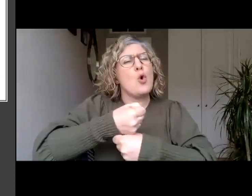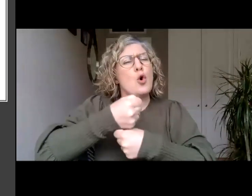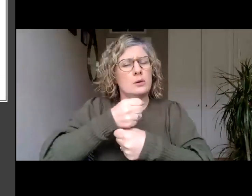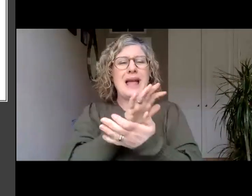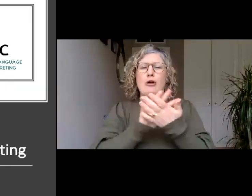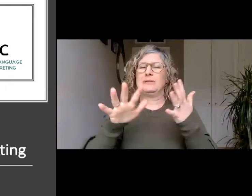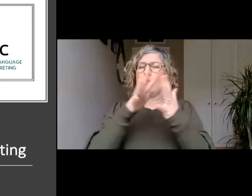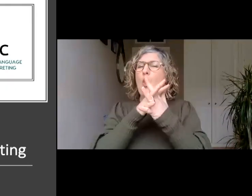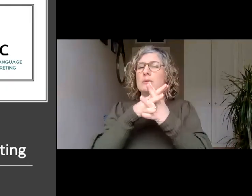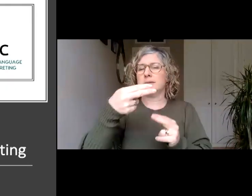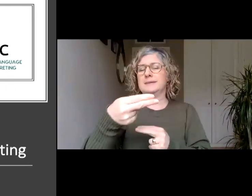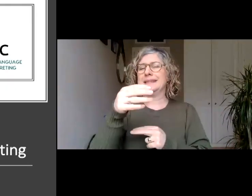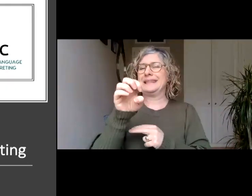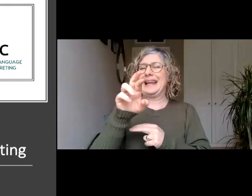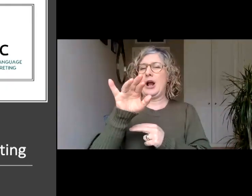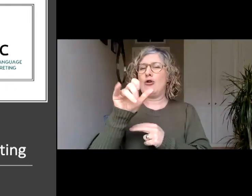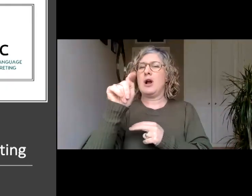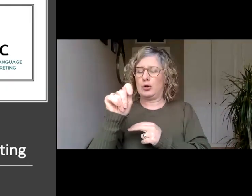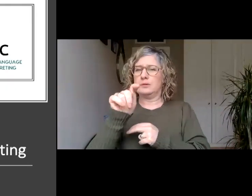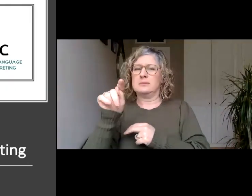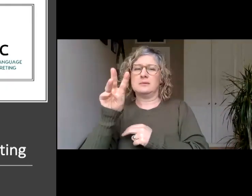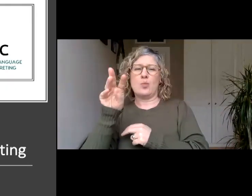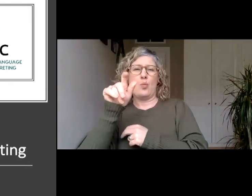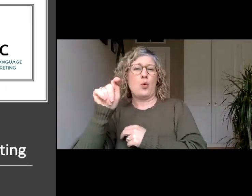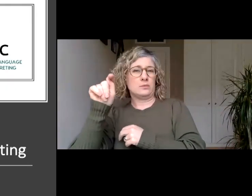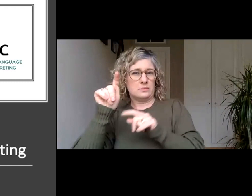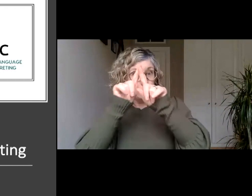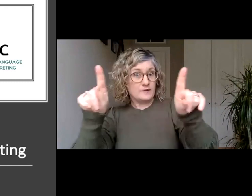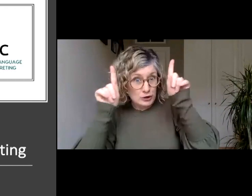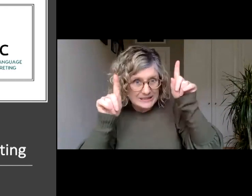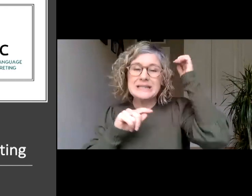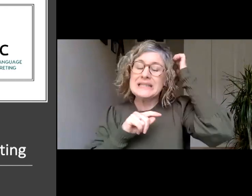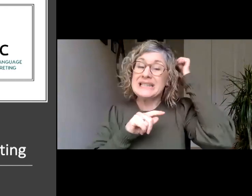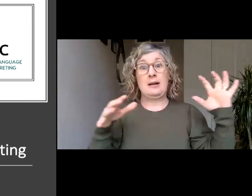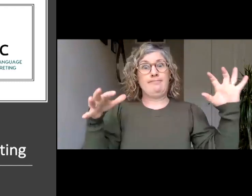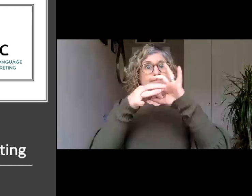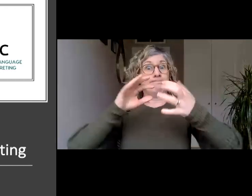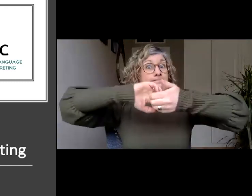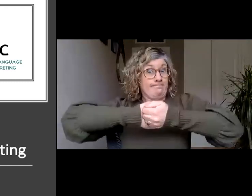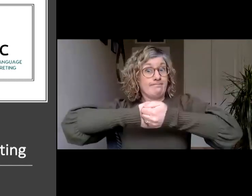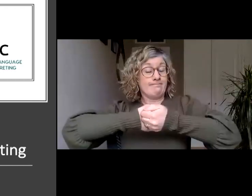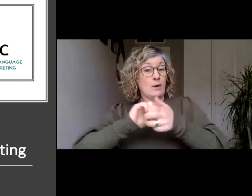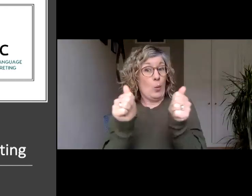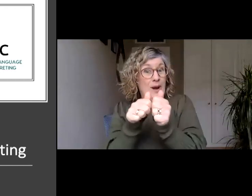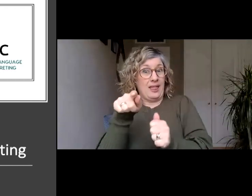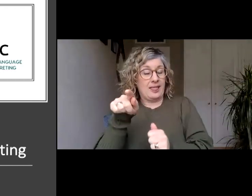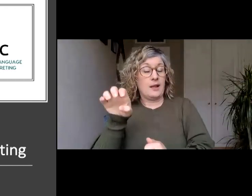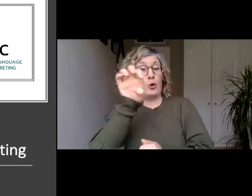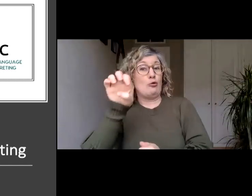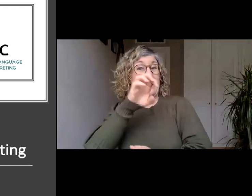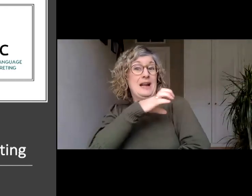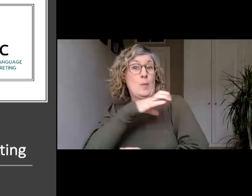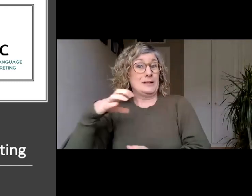Me han invitado a hablar al respecto de un proyecto que coordino en la Universidad Heriot-Watt en